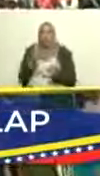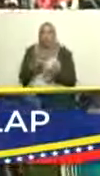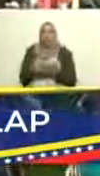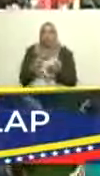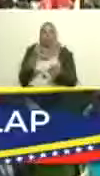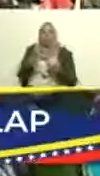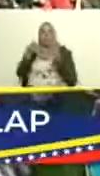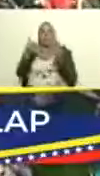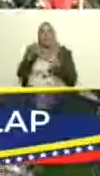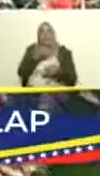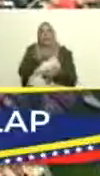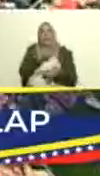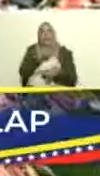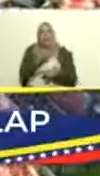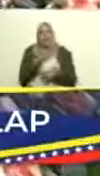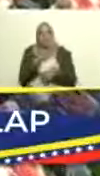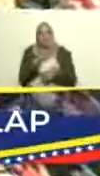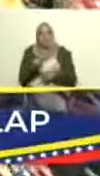¿Milagro de quién?